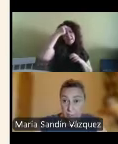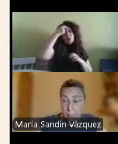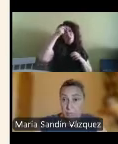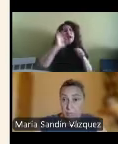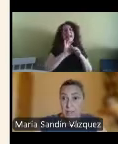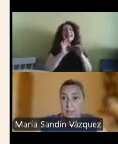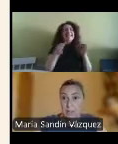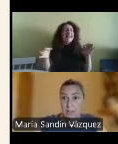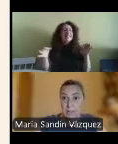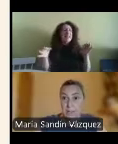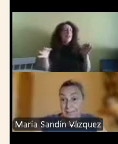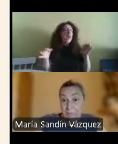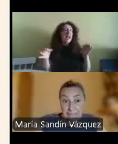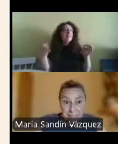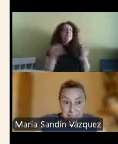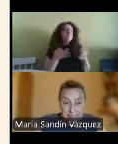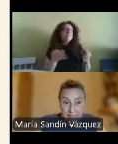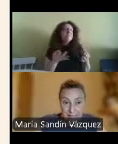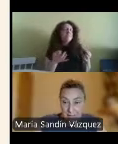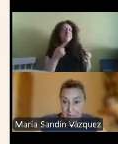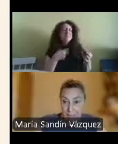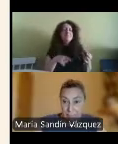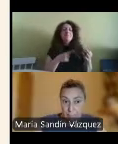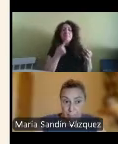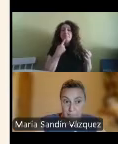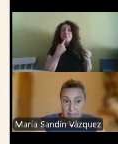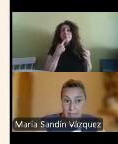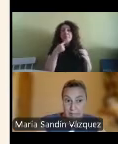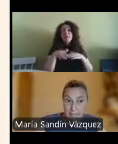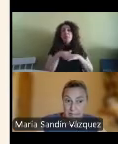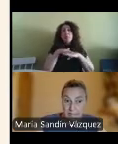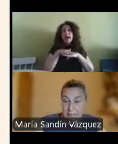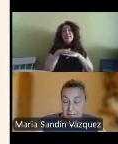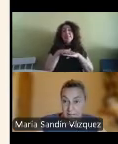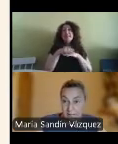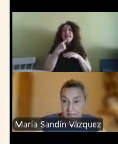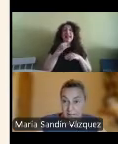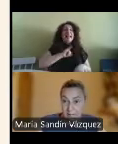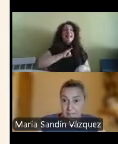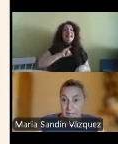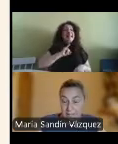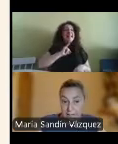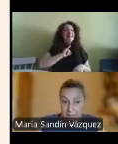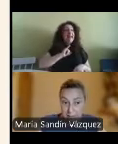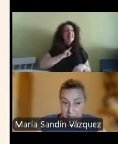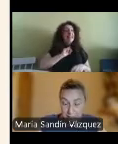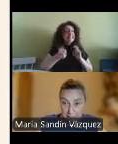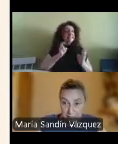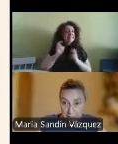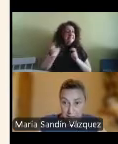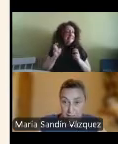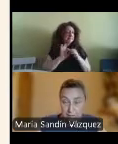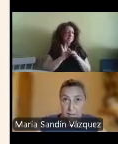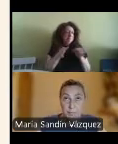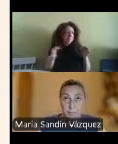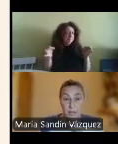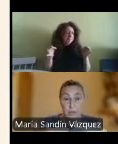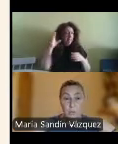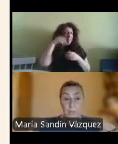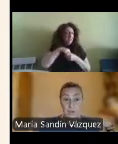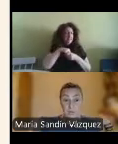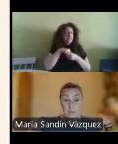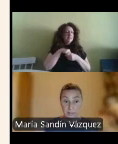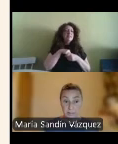interseccionalidad, pues la base es que las identidades están entrelazadas, es